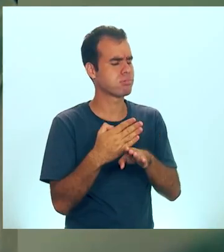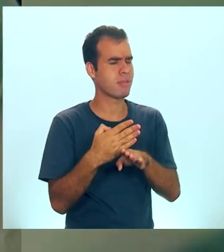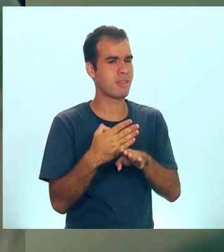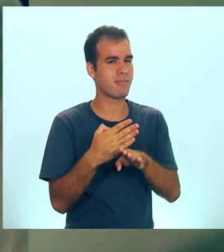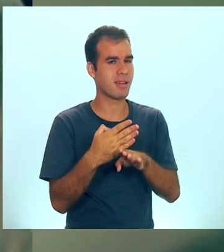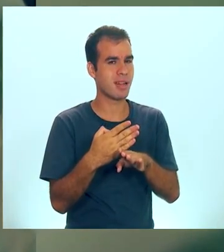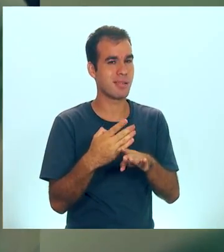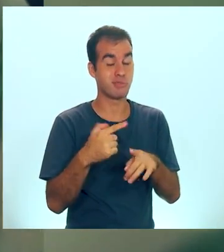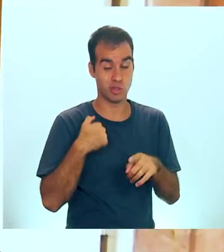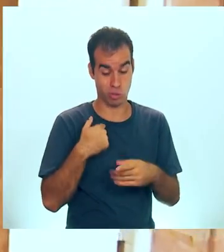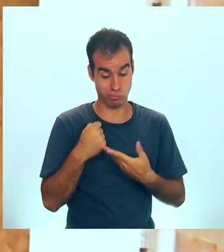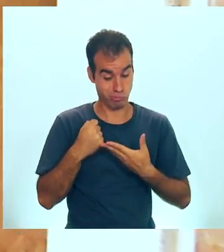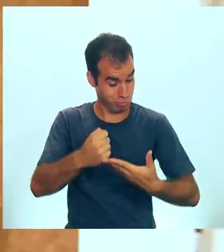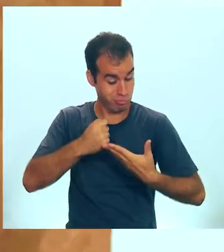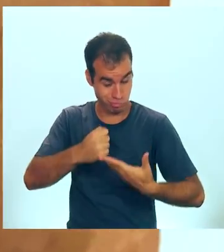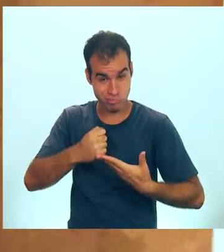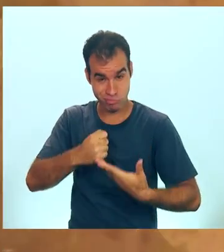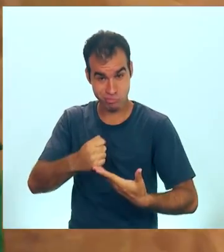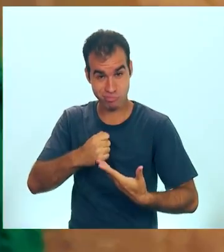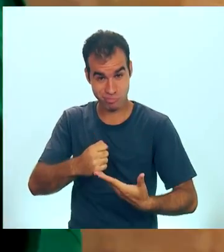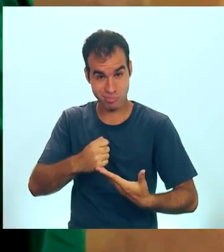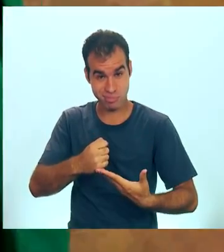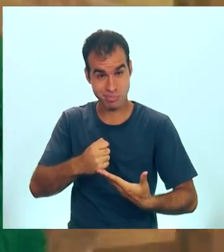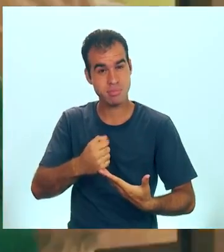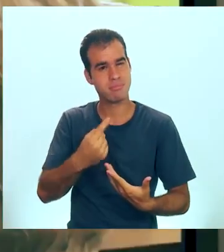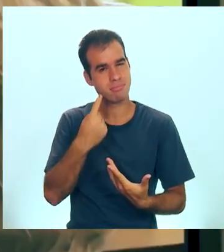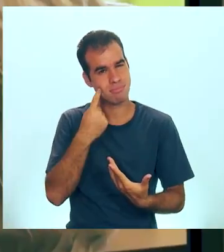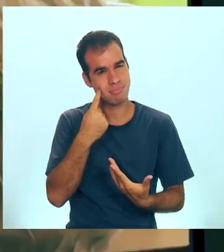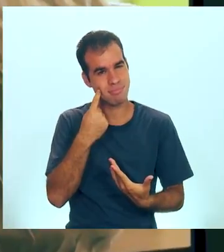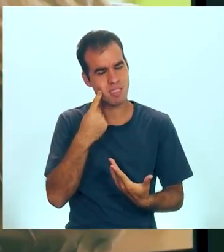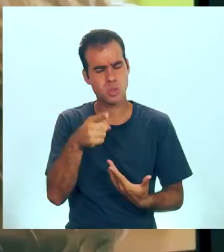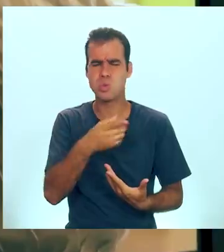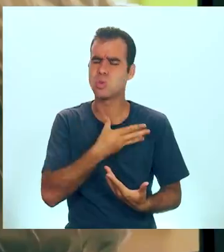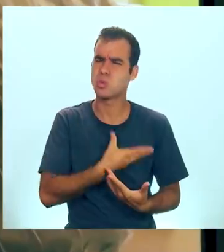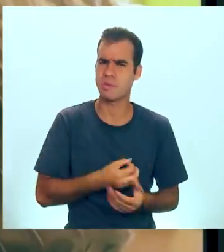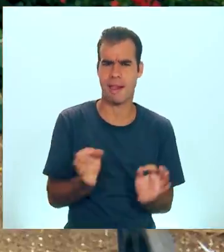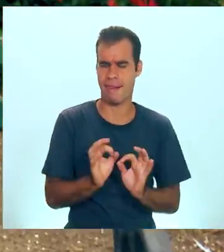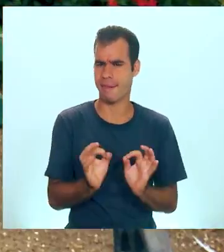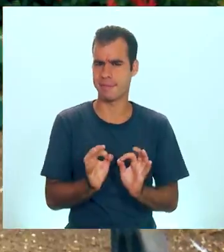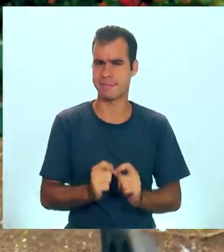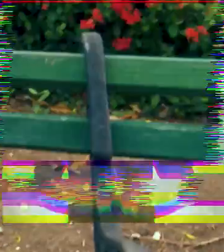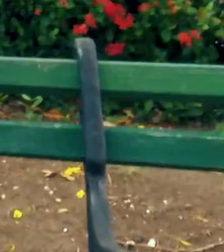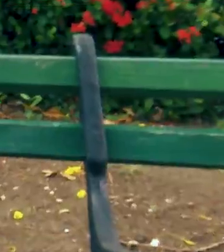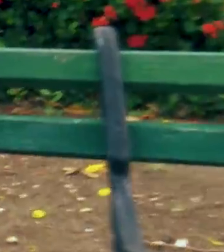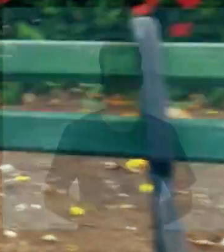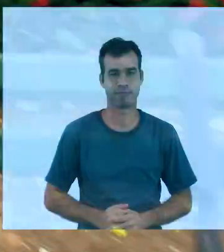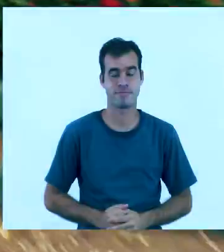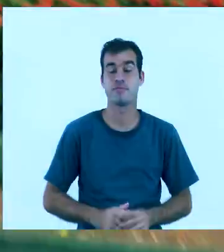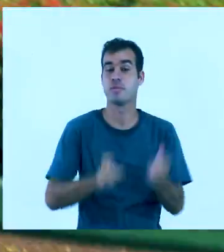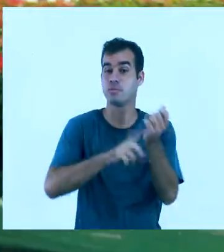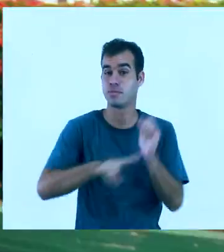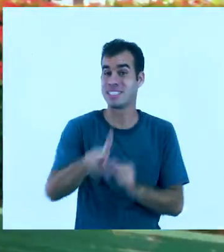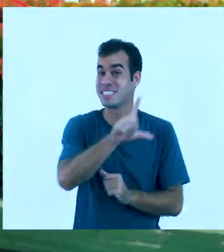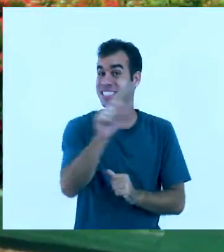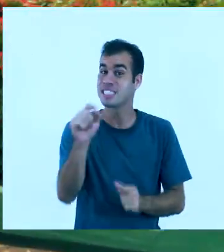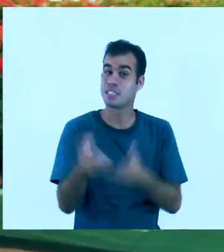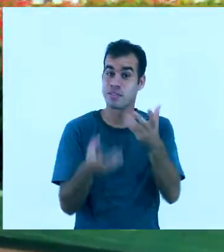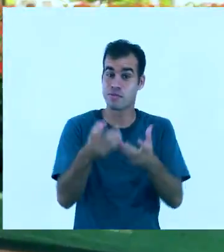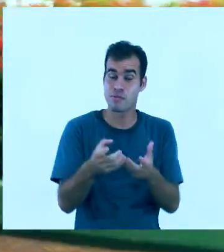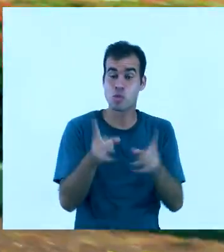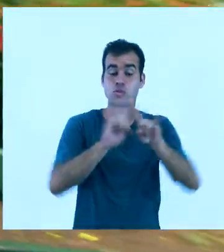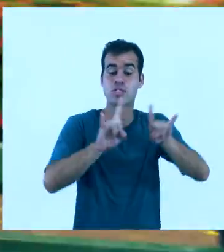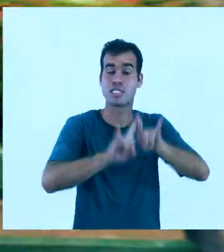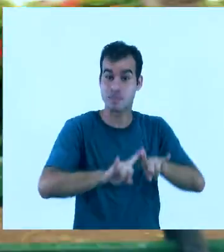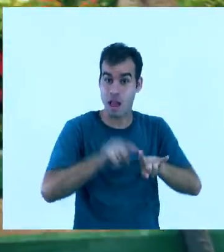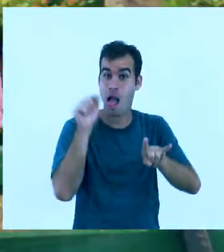en tu hombro, como viejos amigos, te digo en las orejas, no sufras. La Universidad de Cienfuegos, resorte esencial